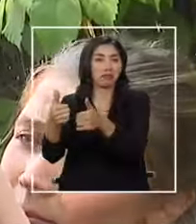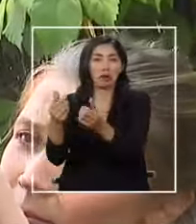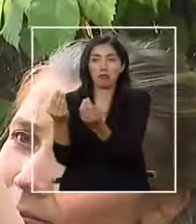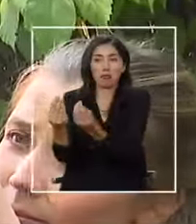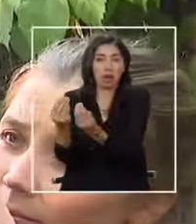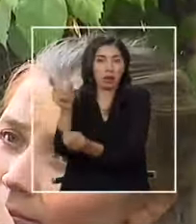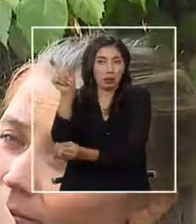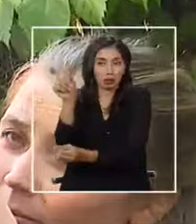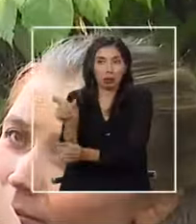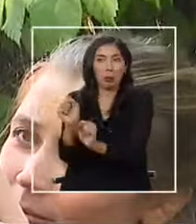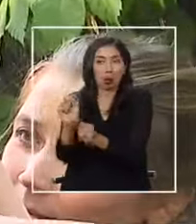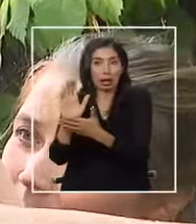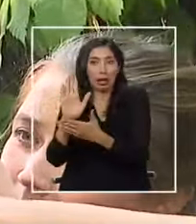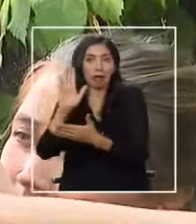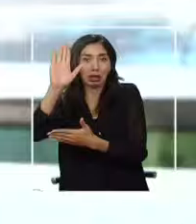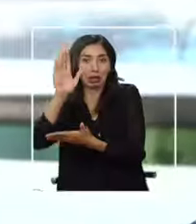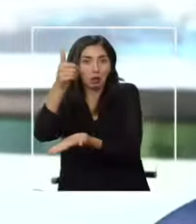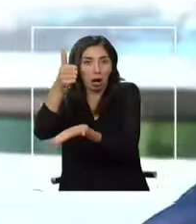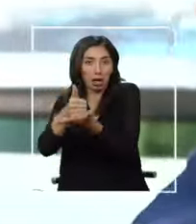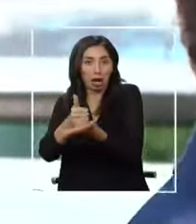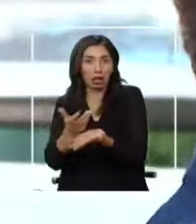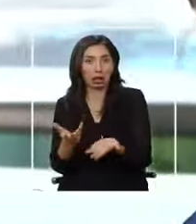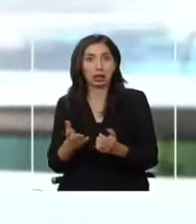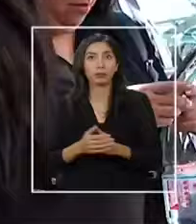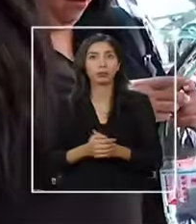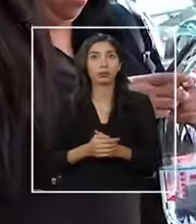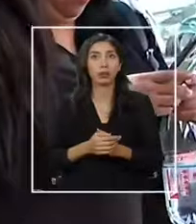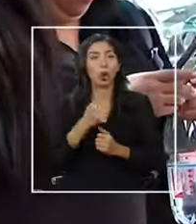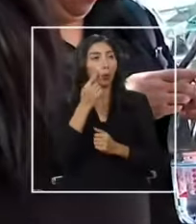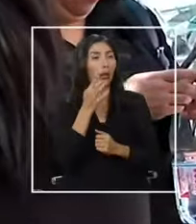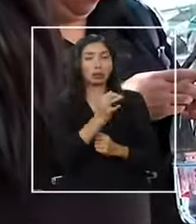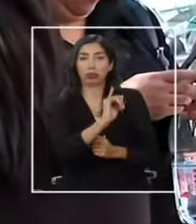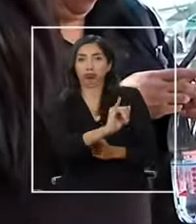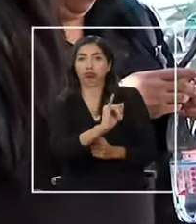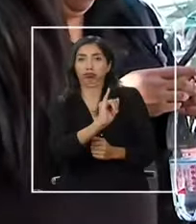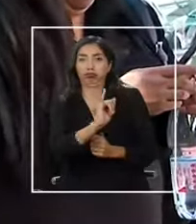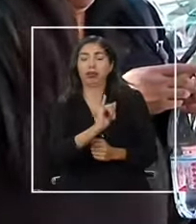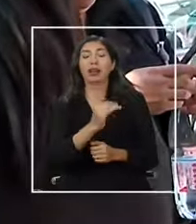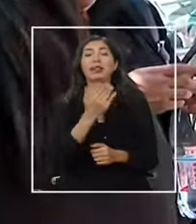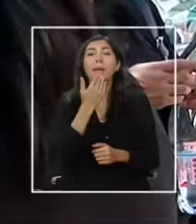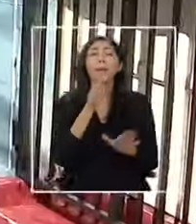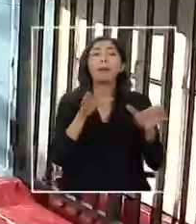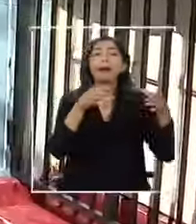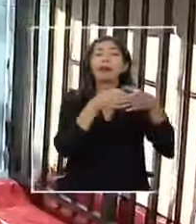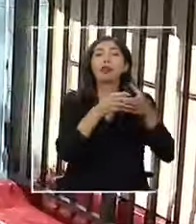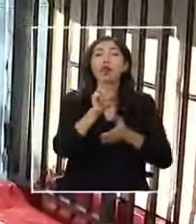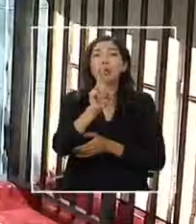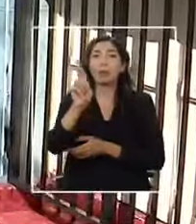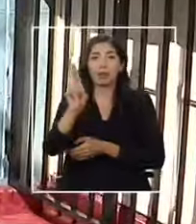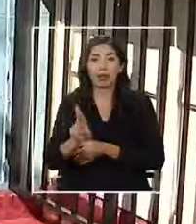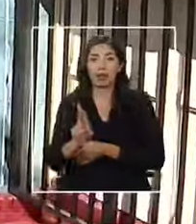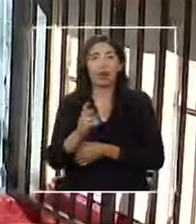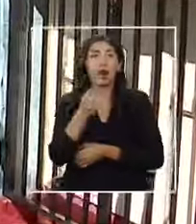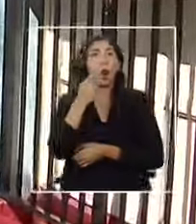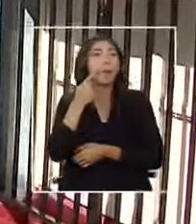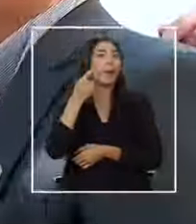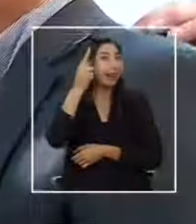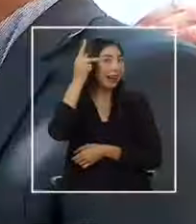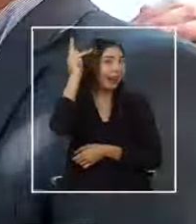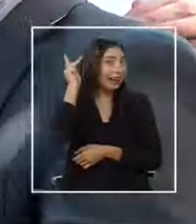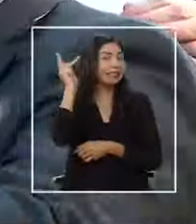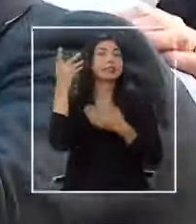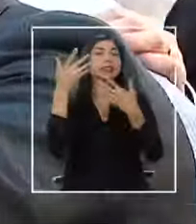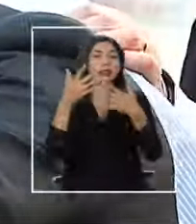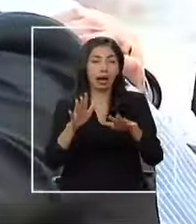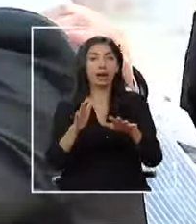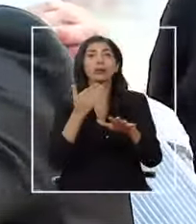buena para ser candidata en Las Condes. Pero por supuesto. Respaldo al que se sumó el Partido Republicano. La tienda de José Antonio Kast ya está presentando